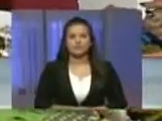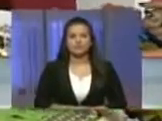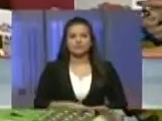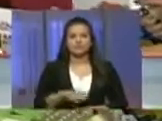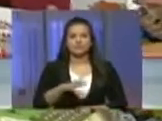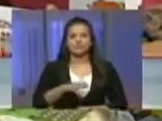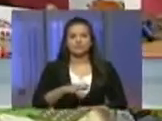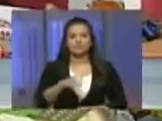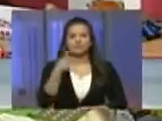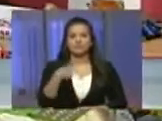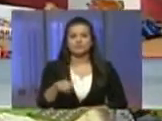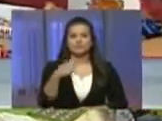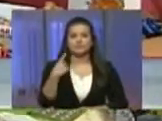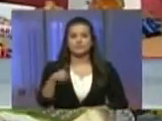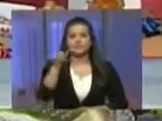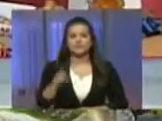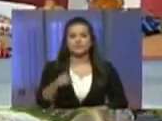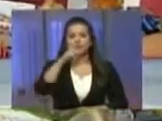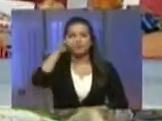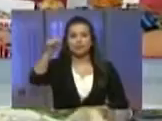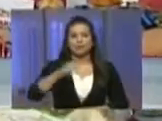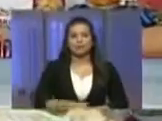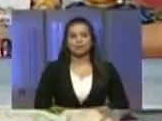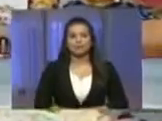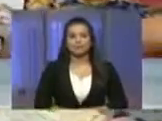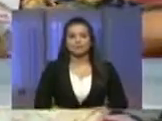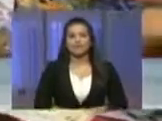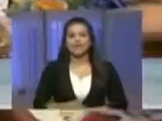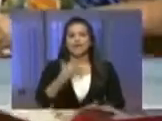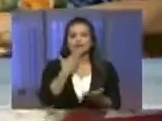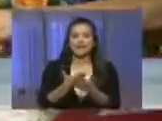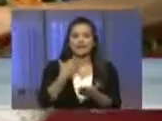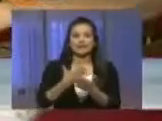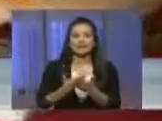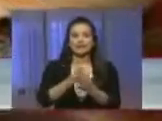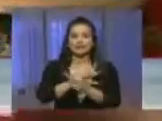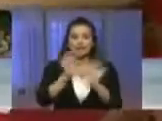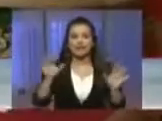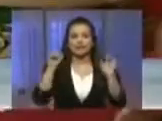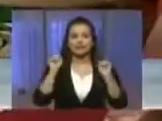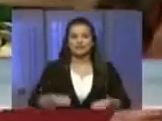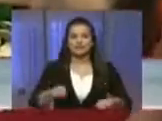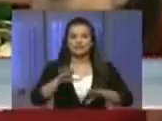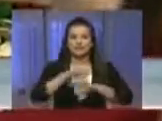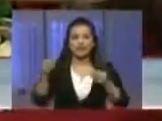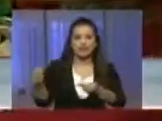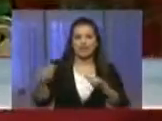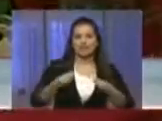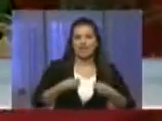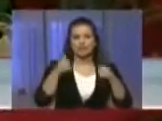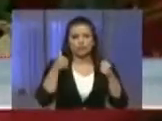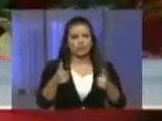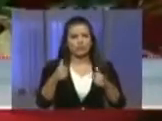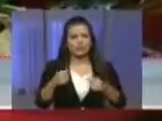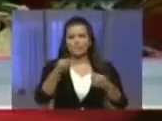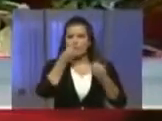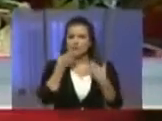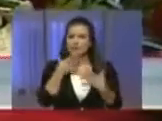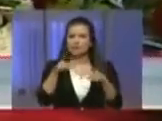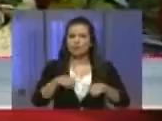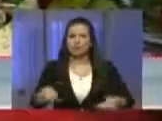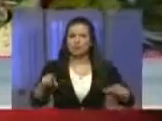maduro yo le quiero dar las gracias por todo lo que usted nos ha dignificado nuestro sector ahora nuestro